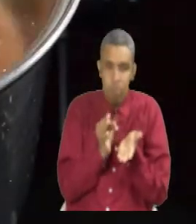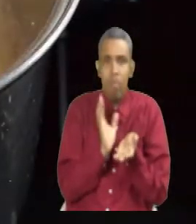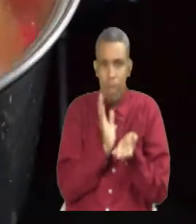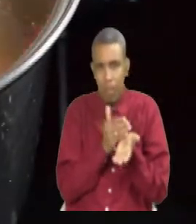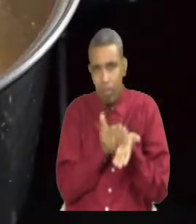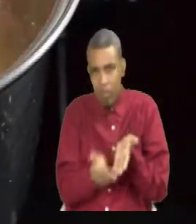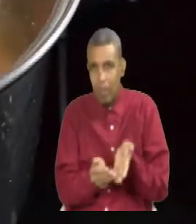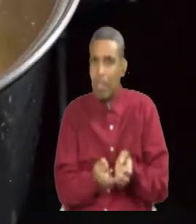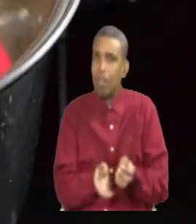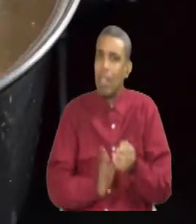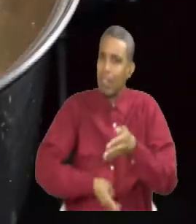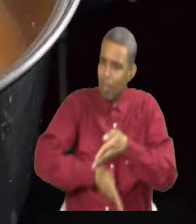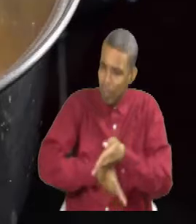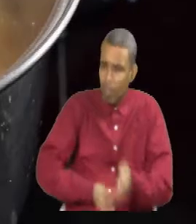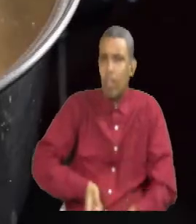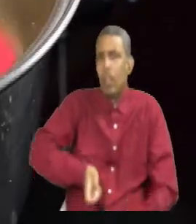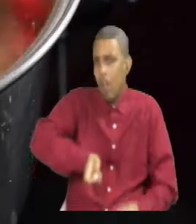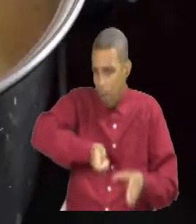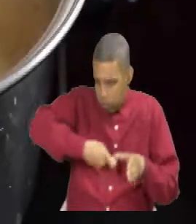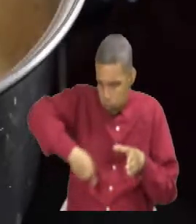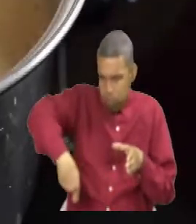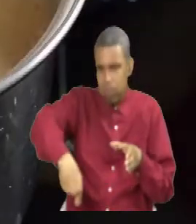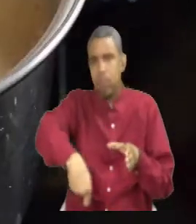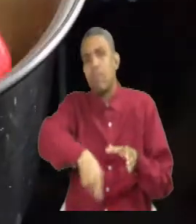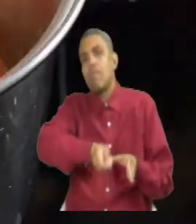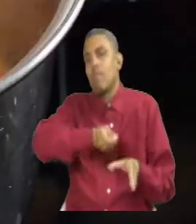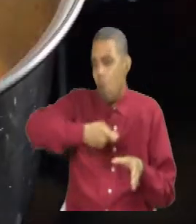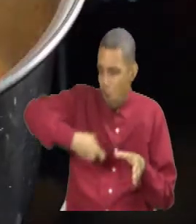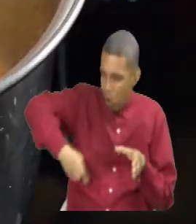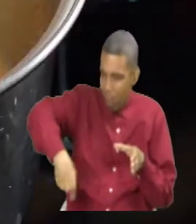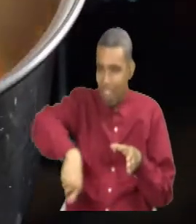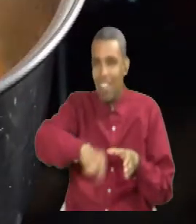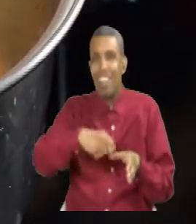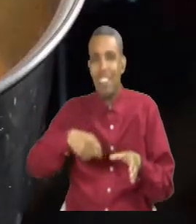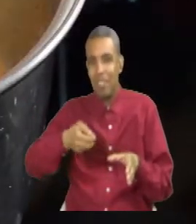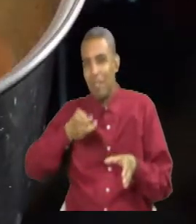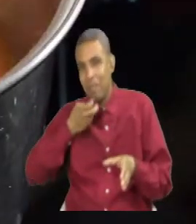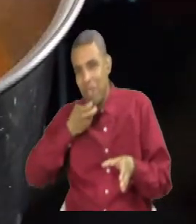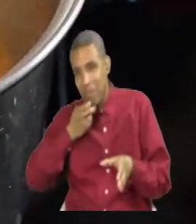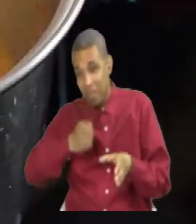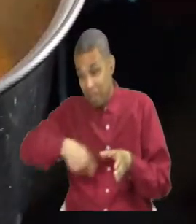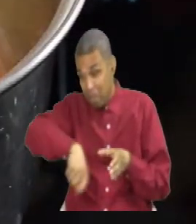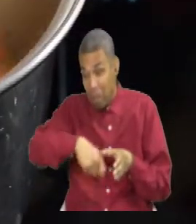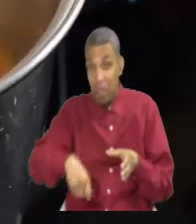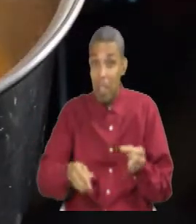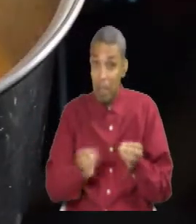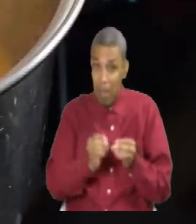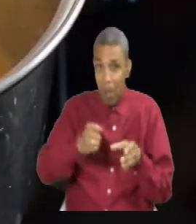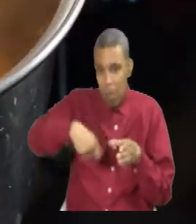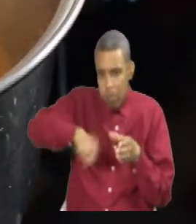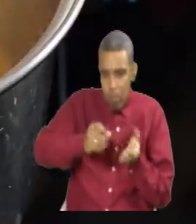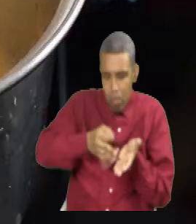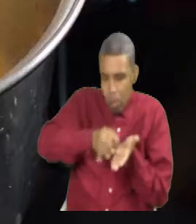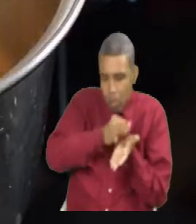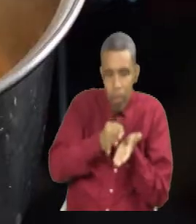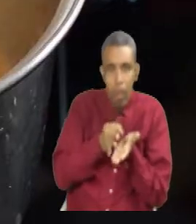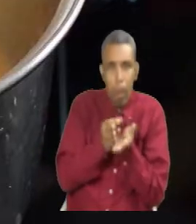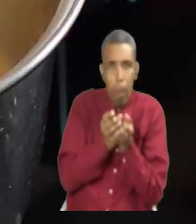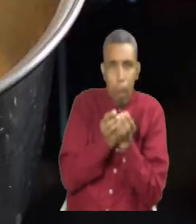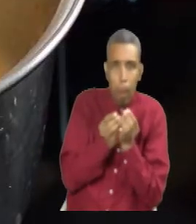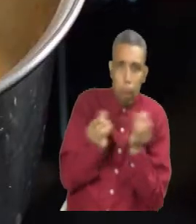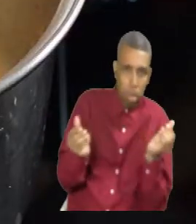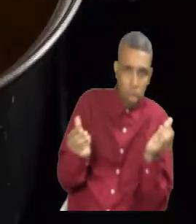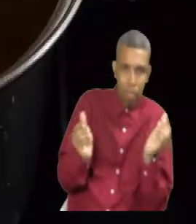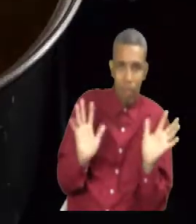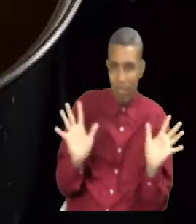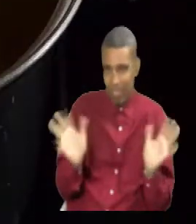Revolvemos y revolvemos y revolvemos hasta que nuestros chips de chocolate estén totalmente derretidos.